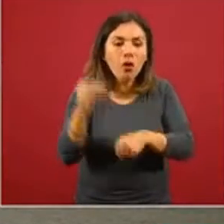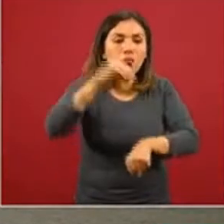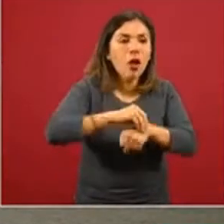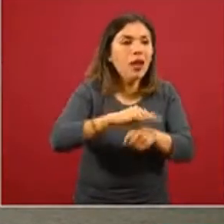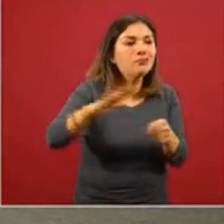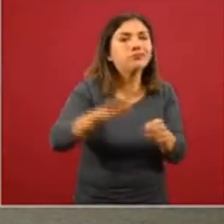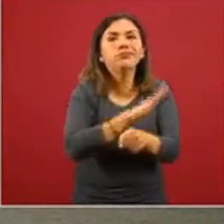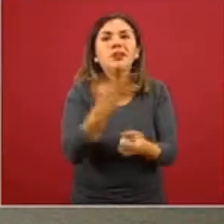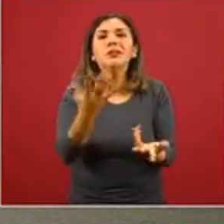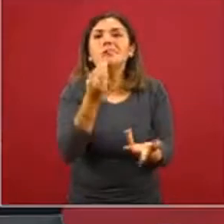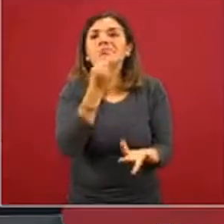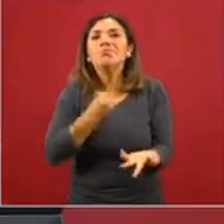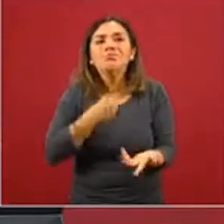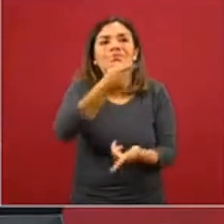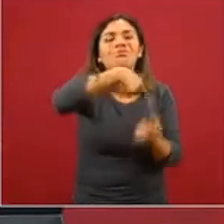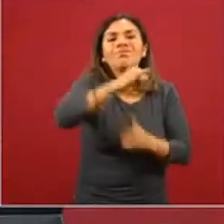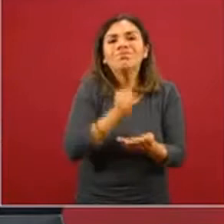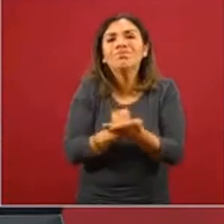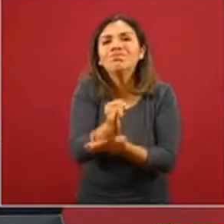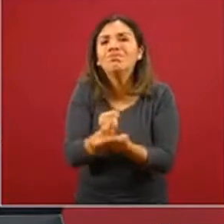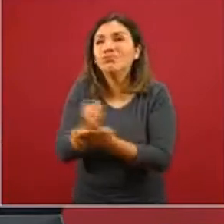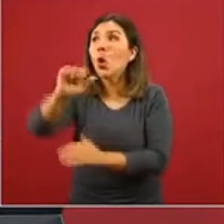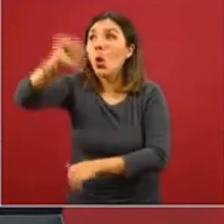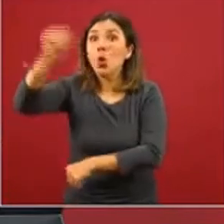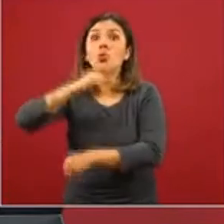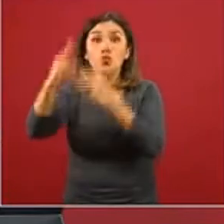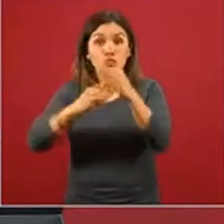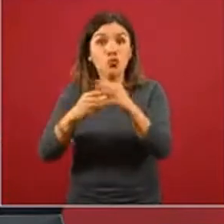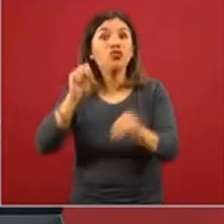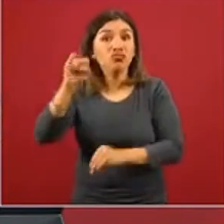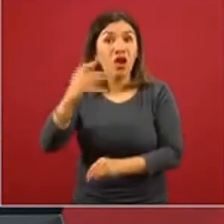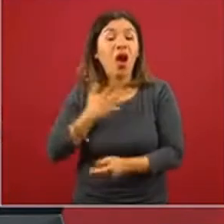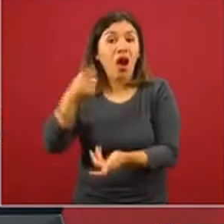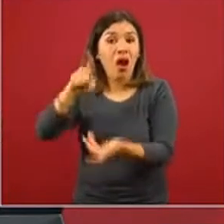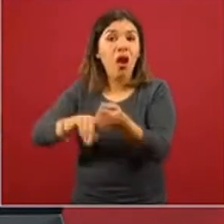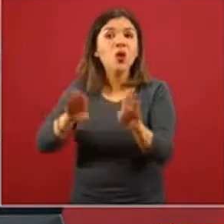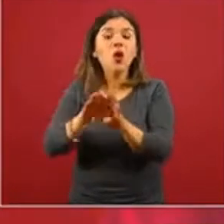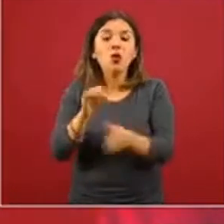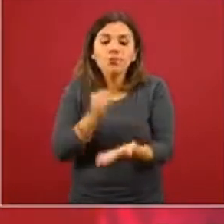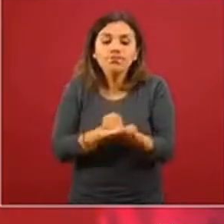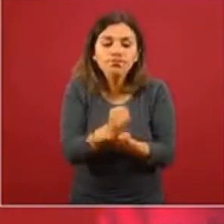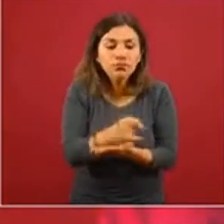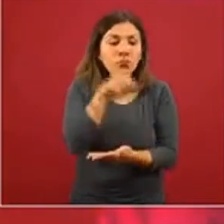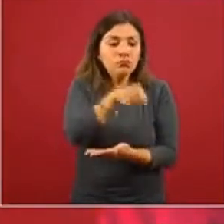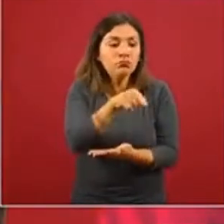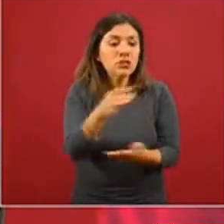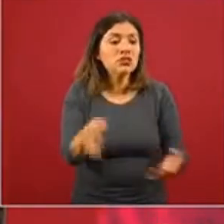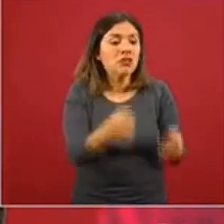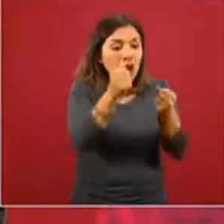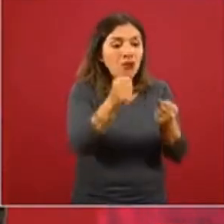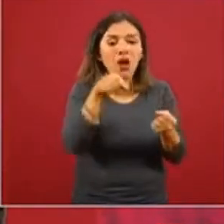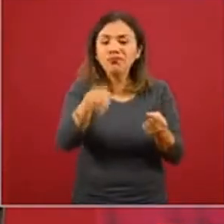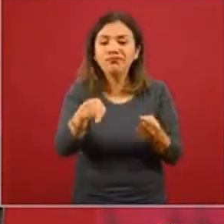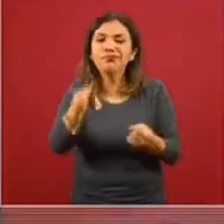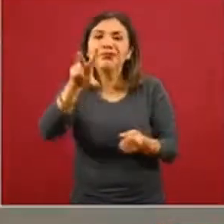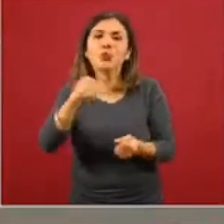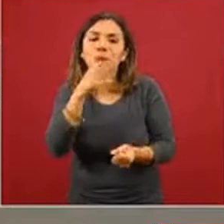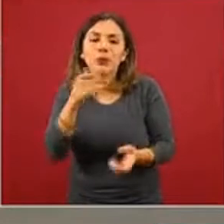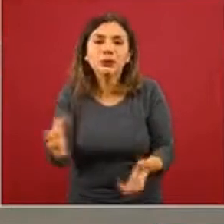tomar decisiones muy dramáticas que se tomaron en otras partes del mundo, como decidir a quién se intuba y a quién no se